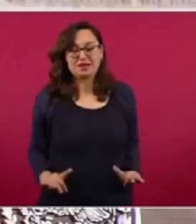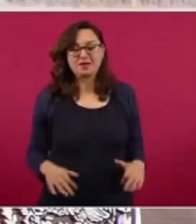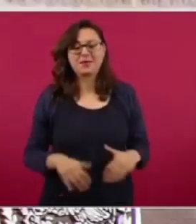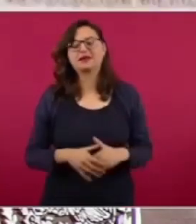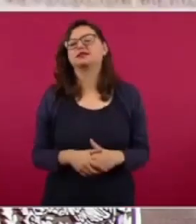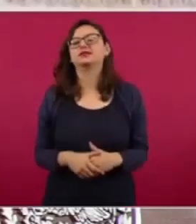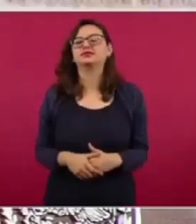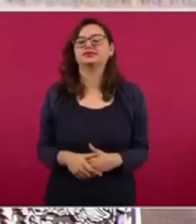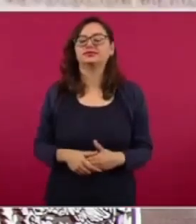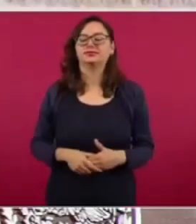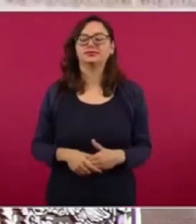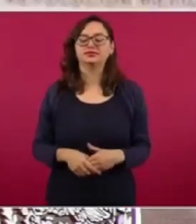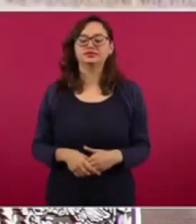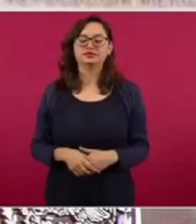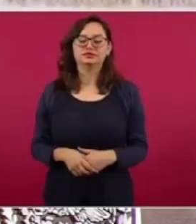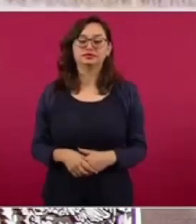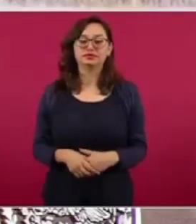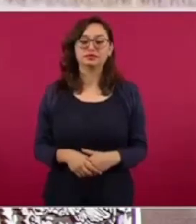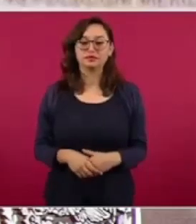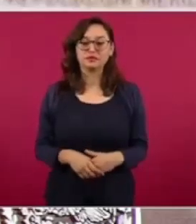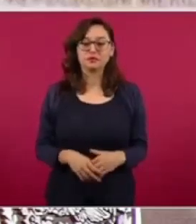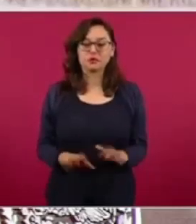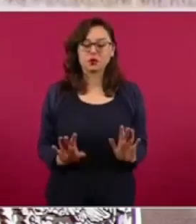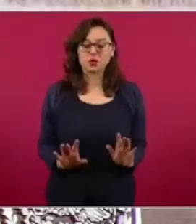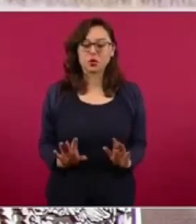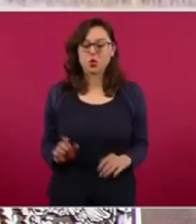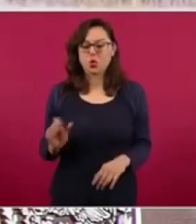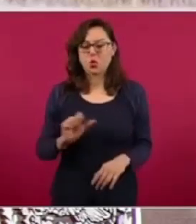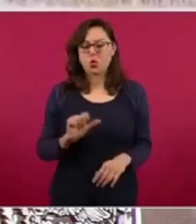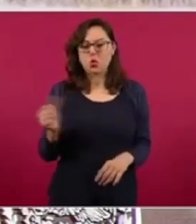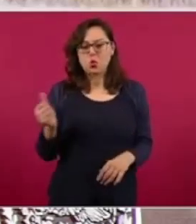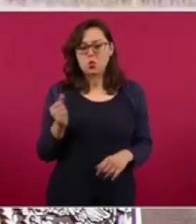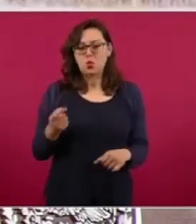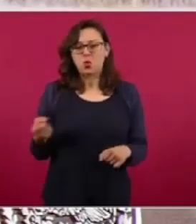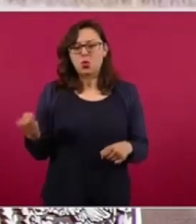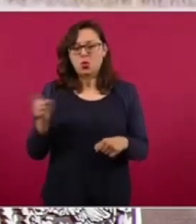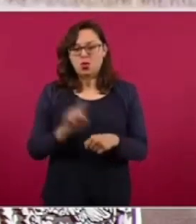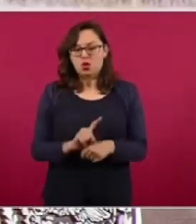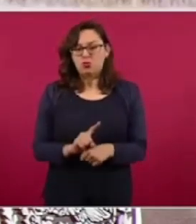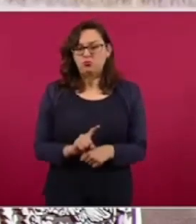un comentario que escuchó mi esposa y se lo